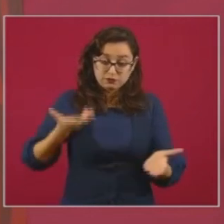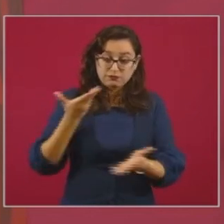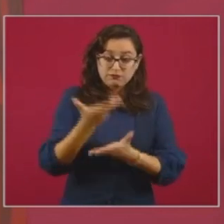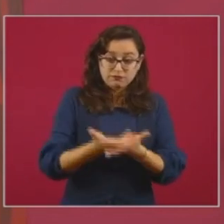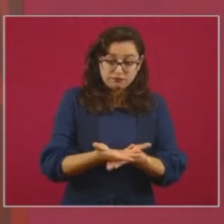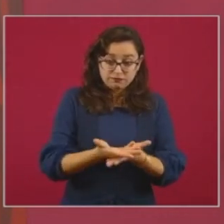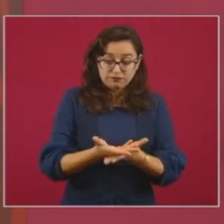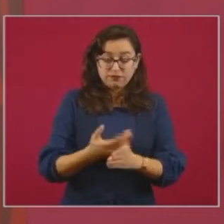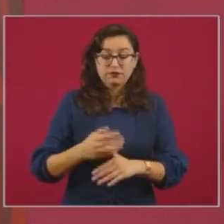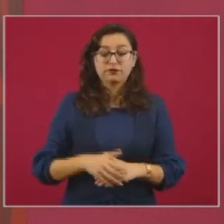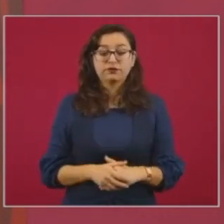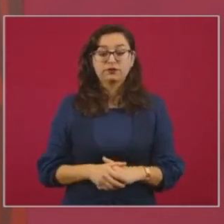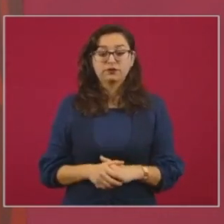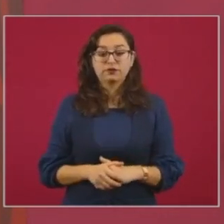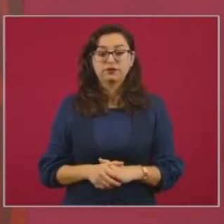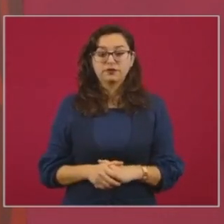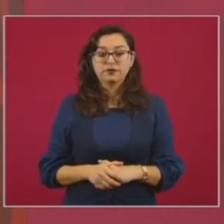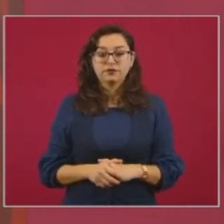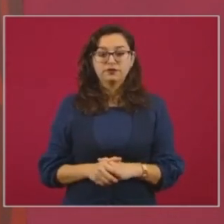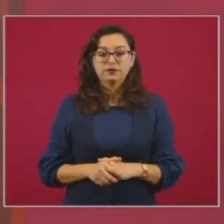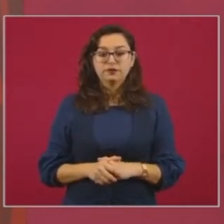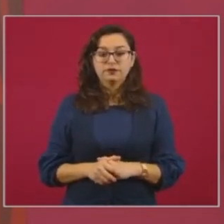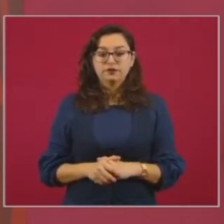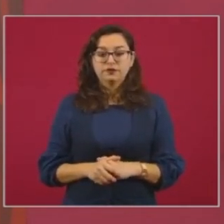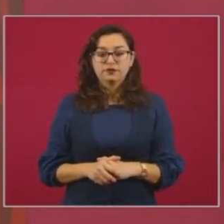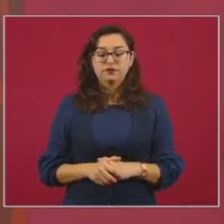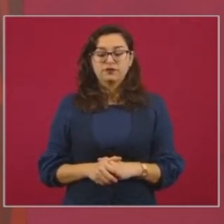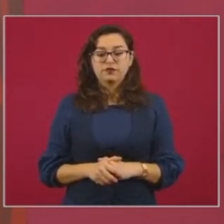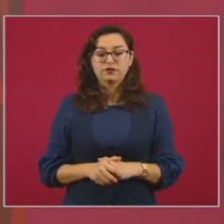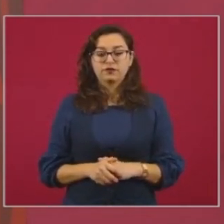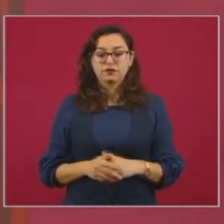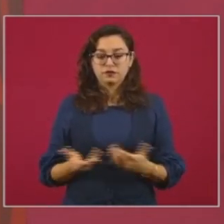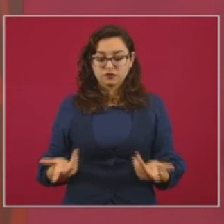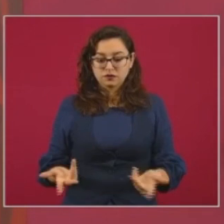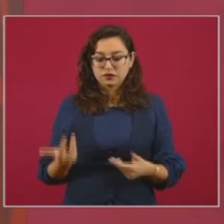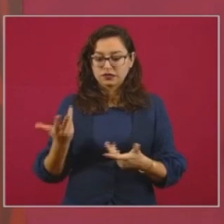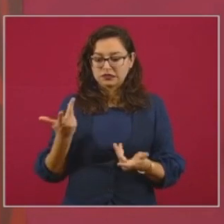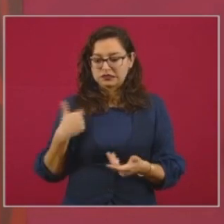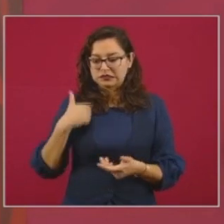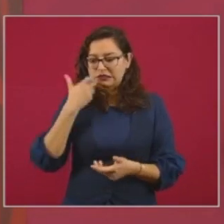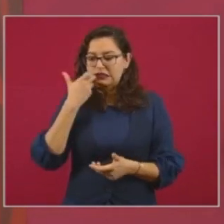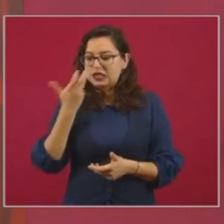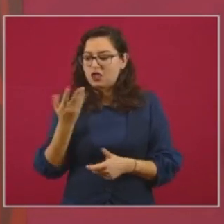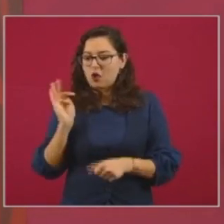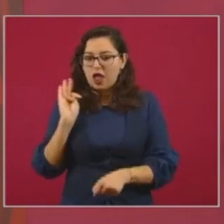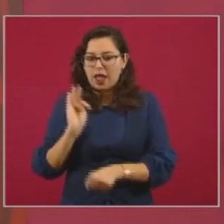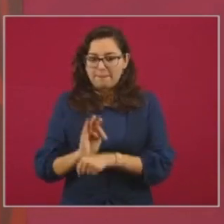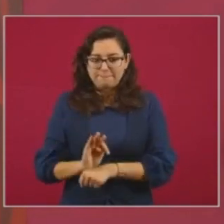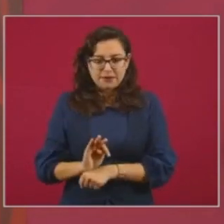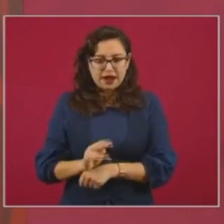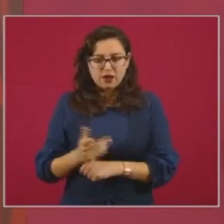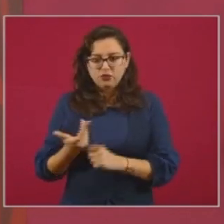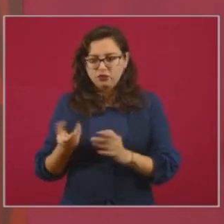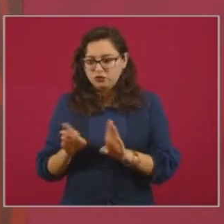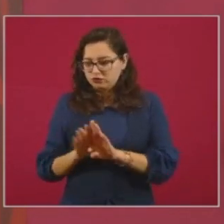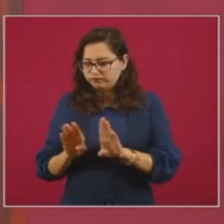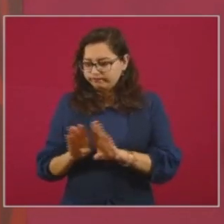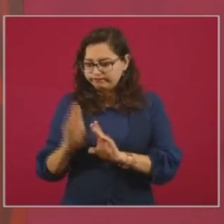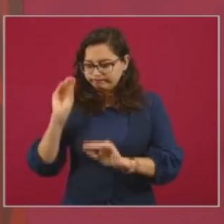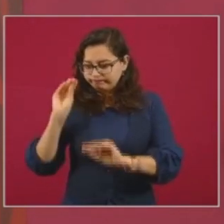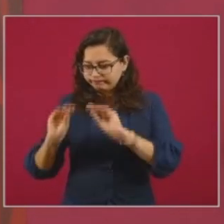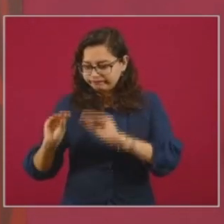Por ejemplo, en la elaboración de un amparo, que no depende